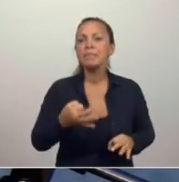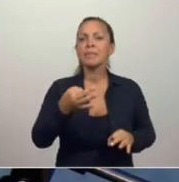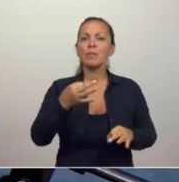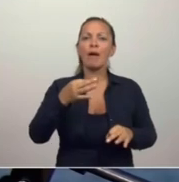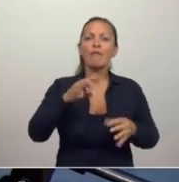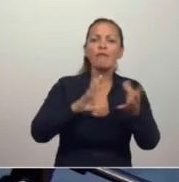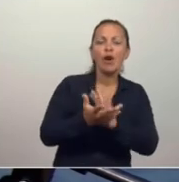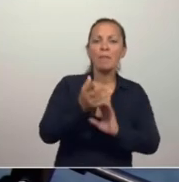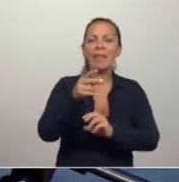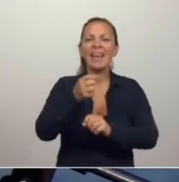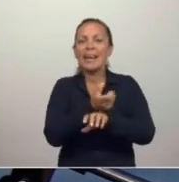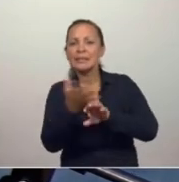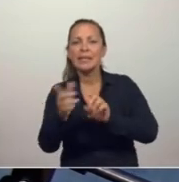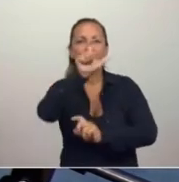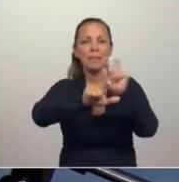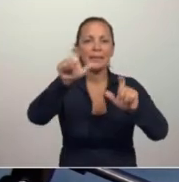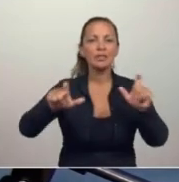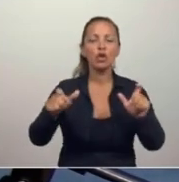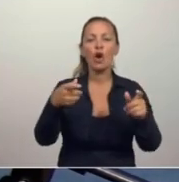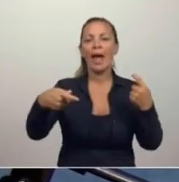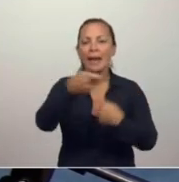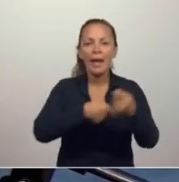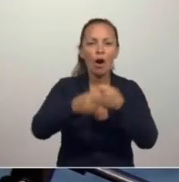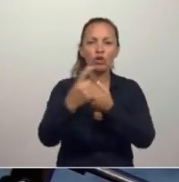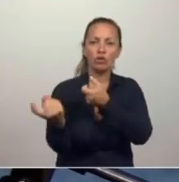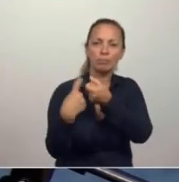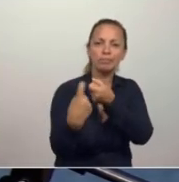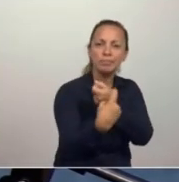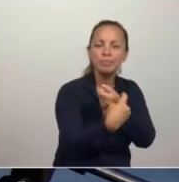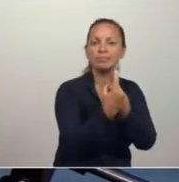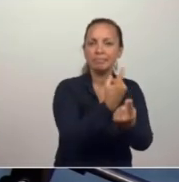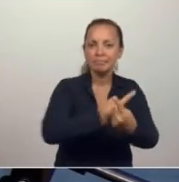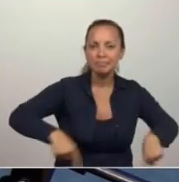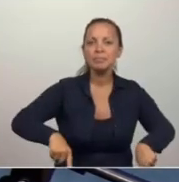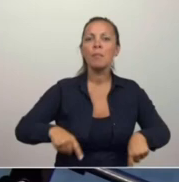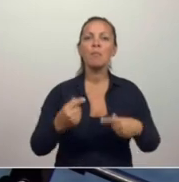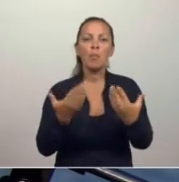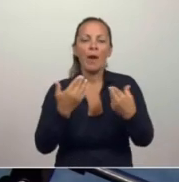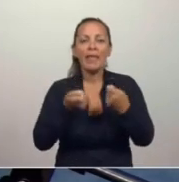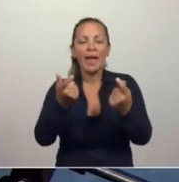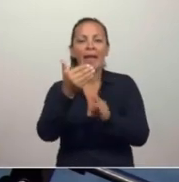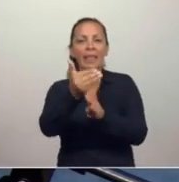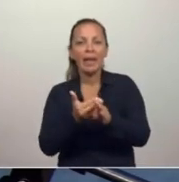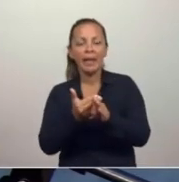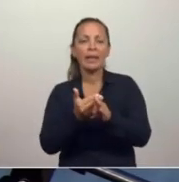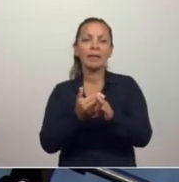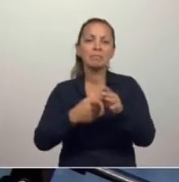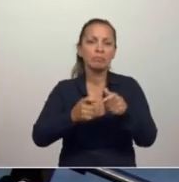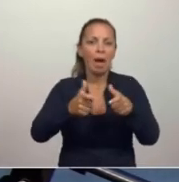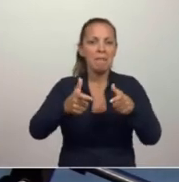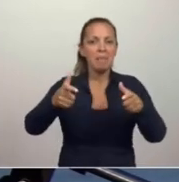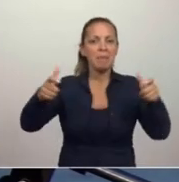operación a cantidad de usuarios a cantidad de comercios que además pueden tener cuenta dni comercios